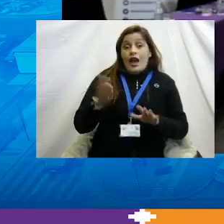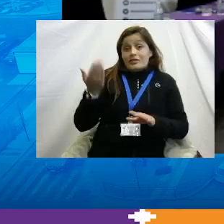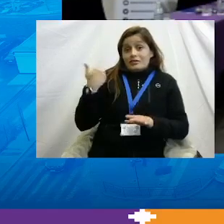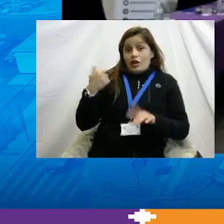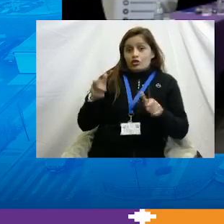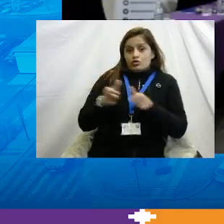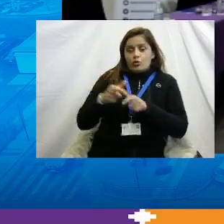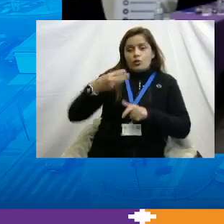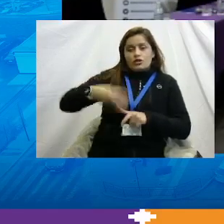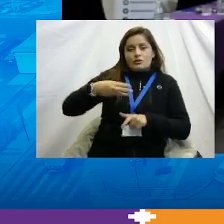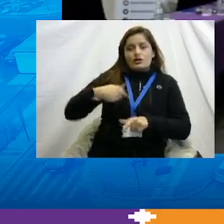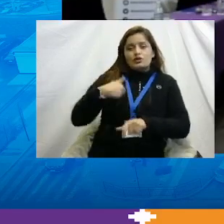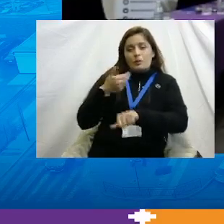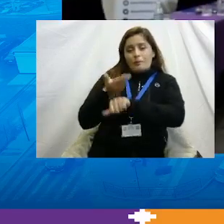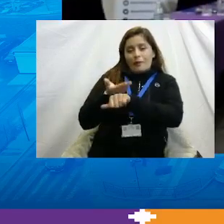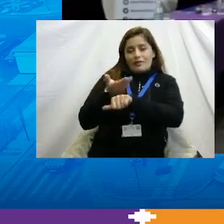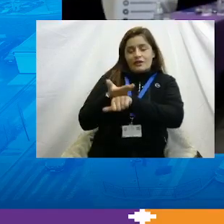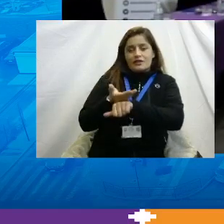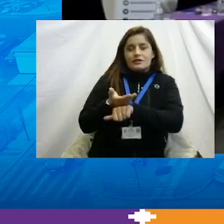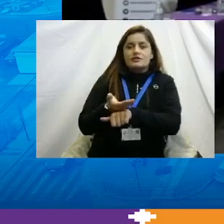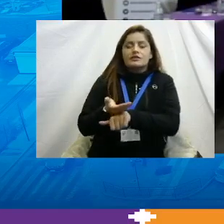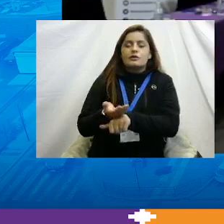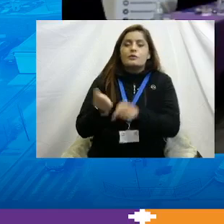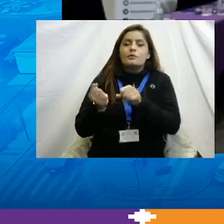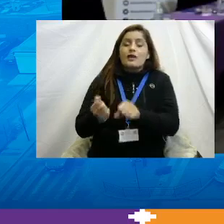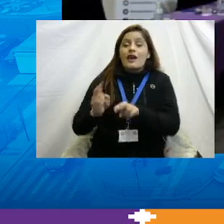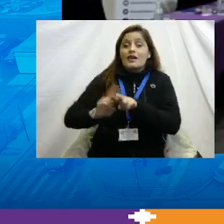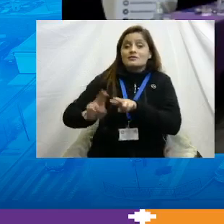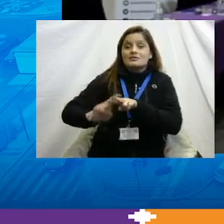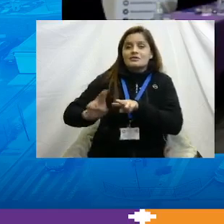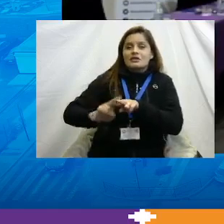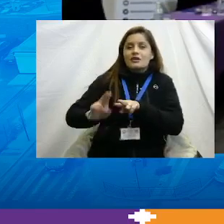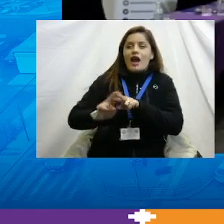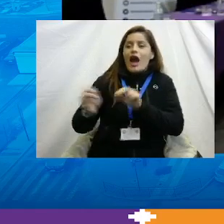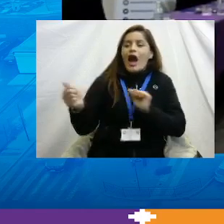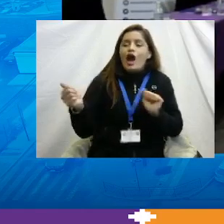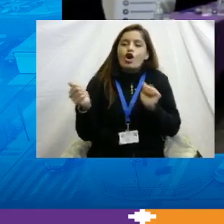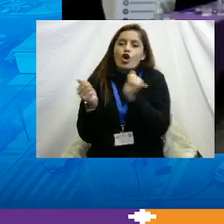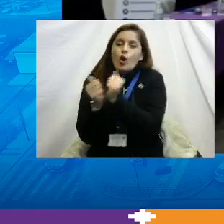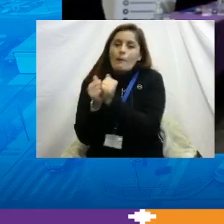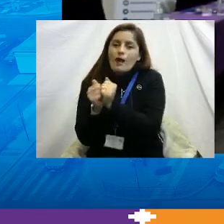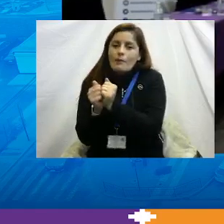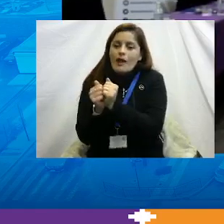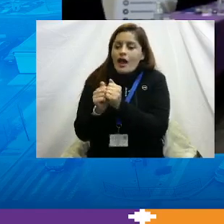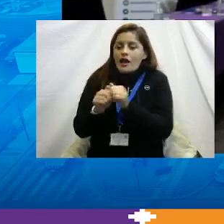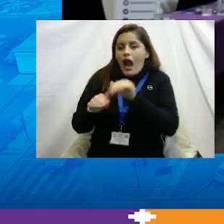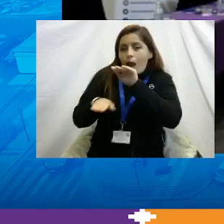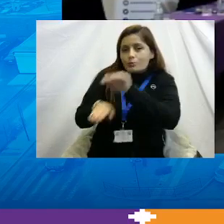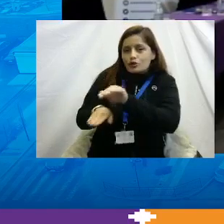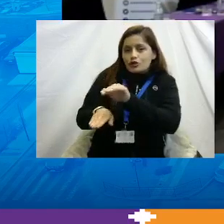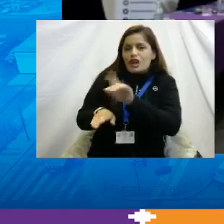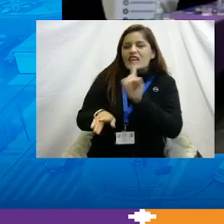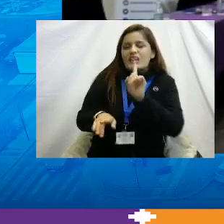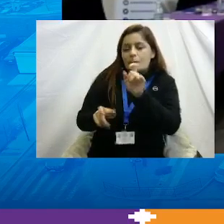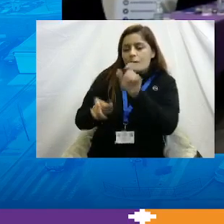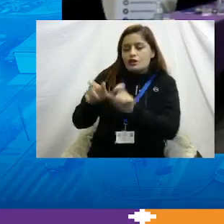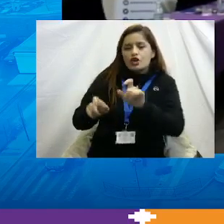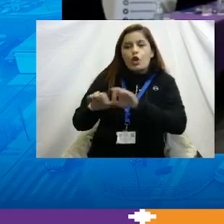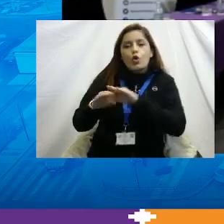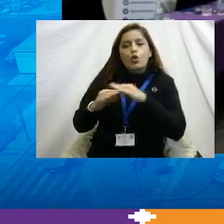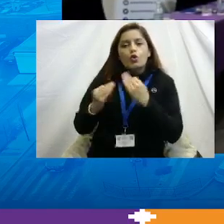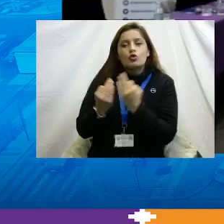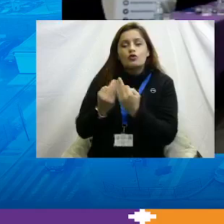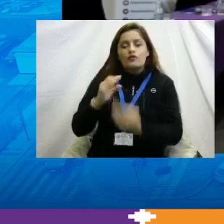términos de que se pudiese generar algún tipo también de acompañamiento a dirigentes del Club